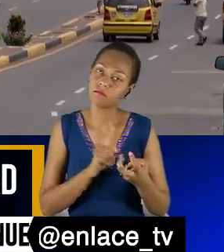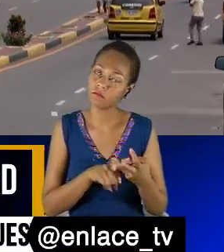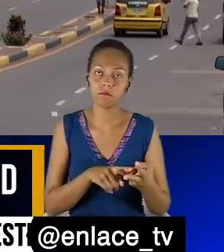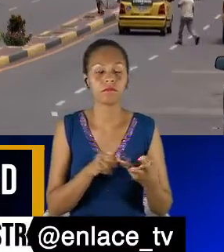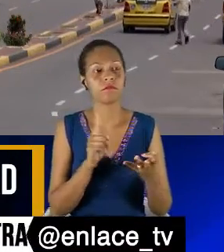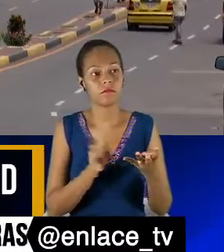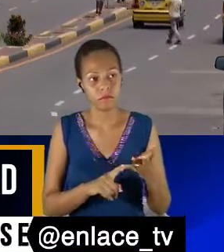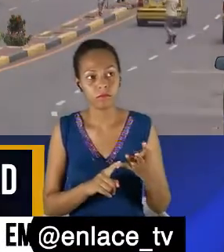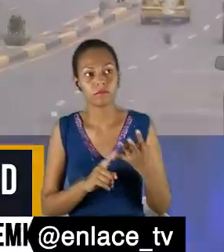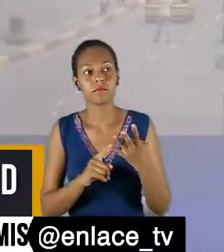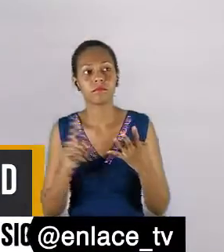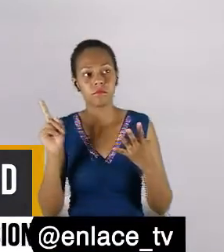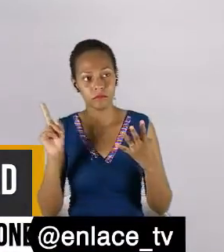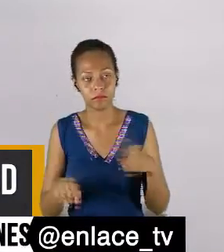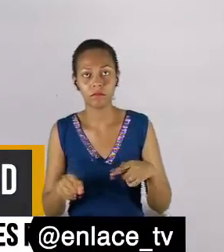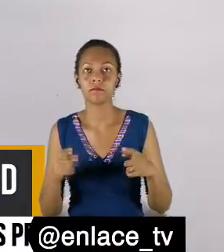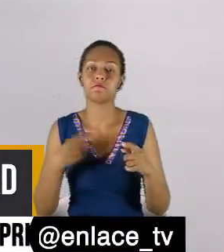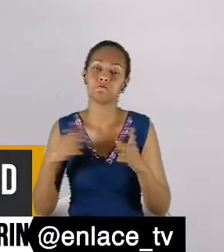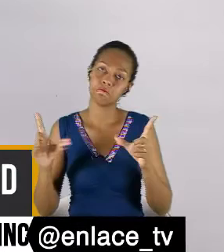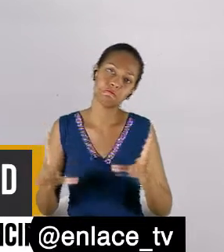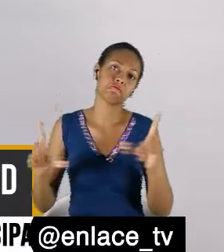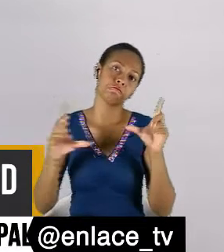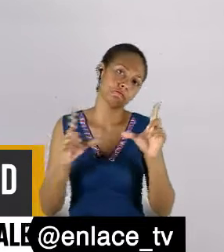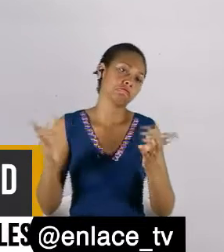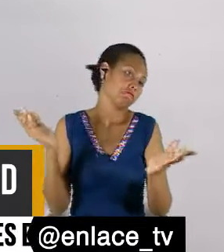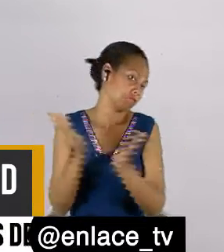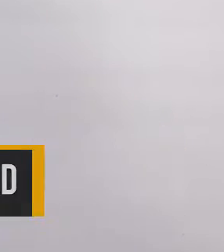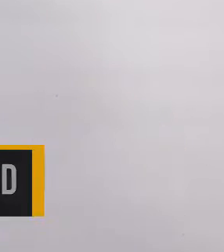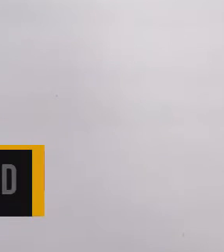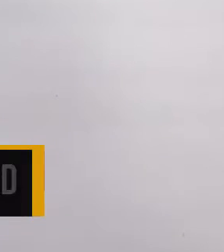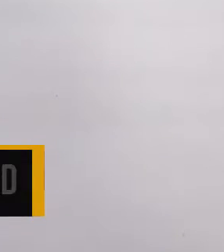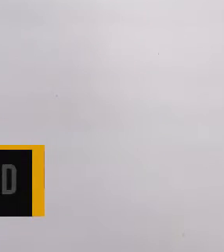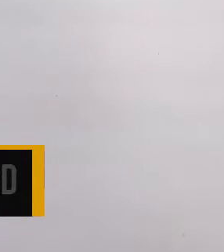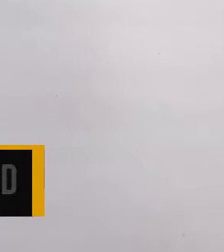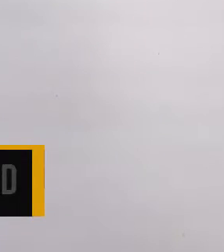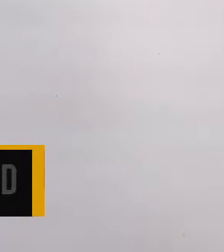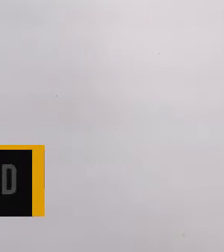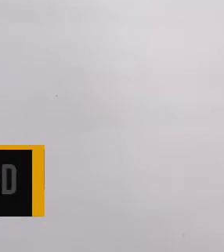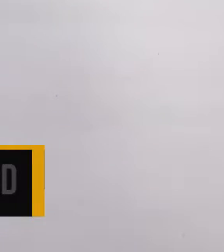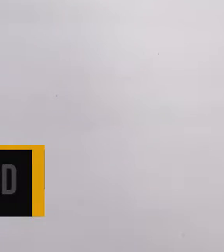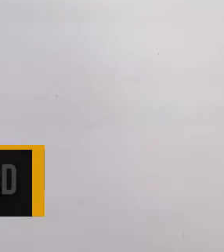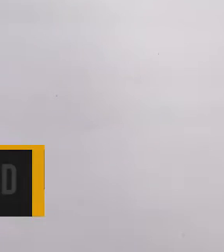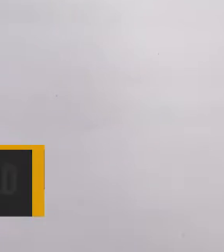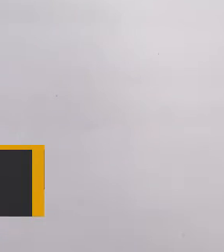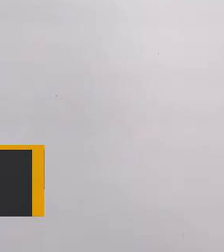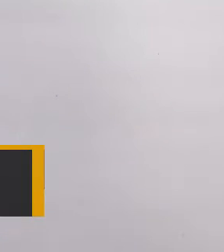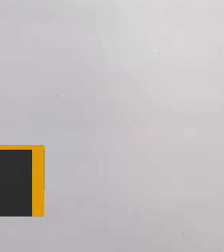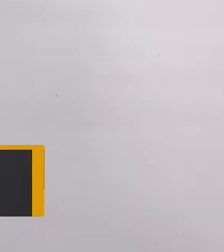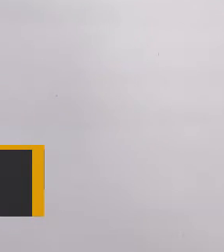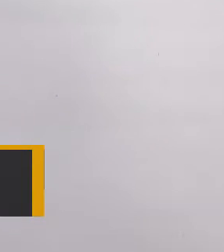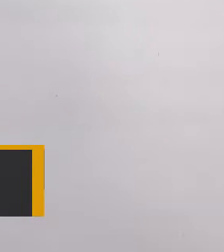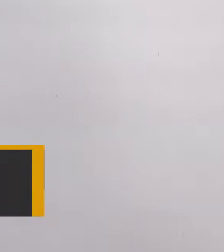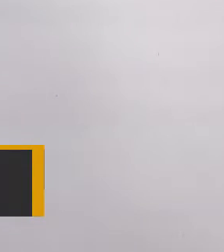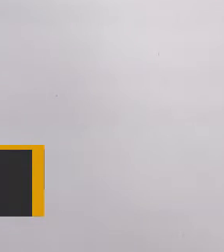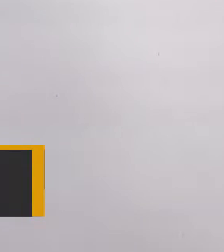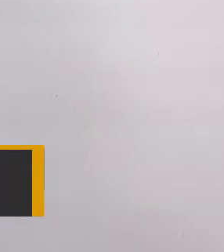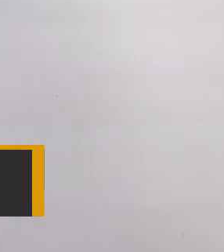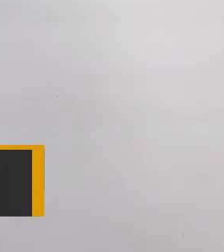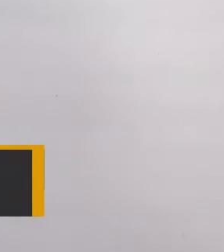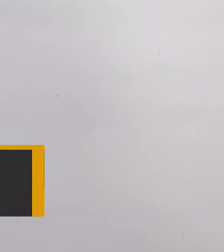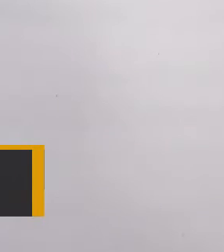puede acreditar estudios, que se encuentra actualmente estudiando, dos años continuos o que la persona sea